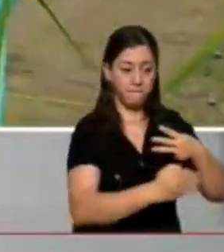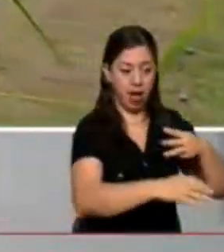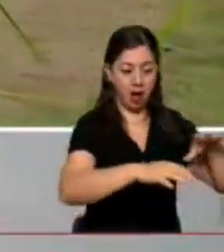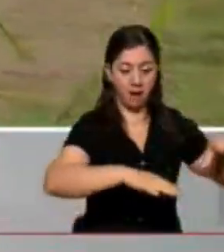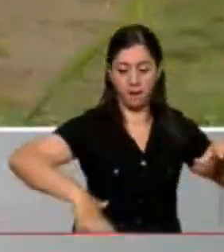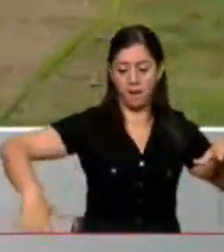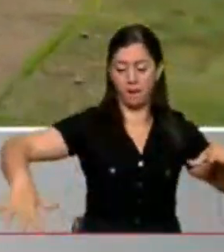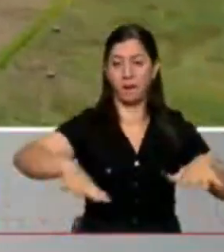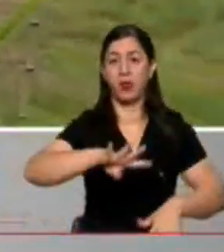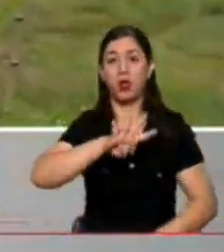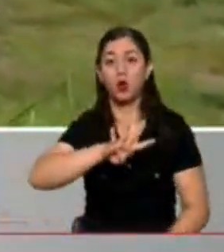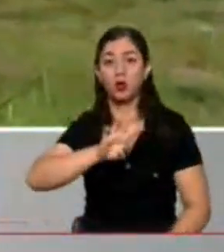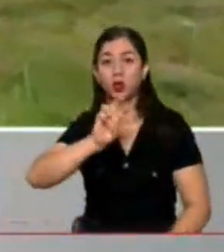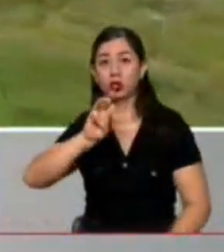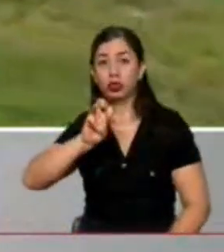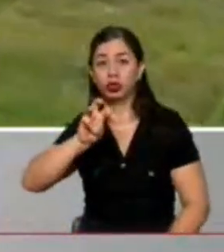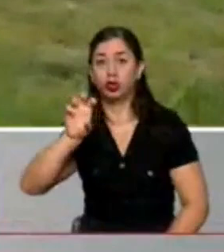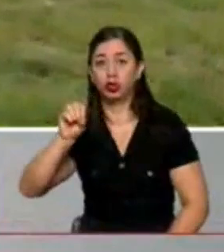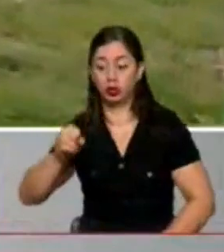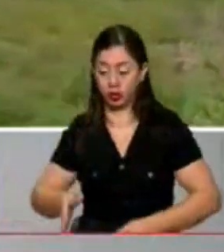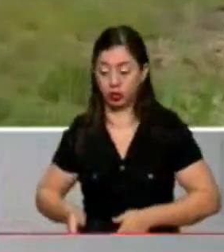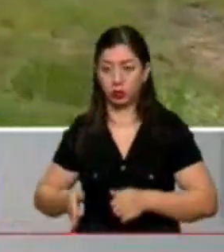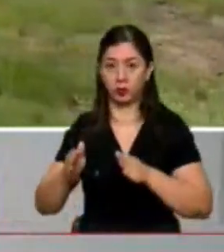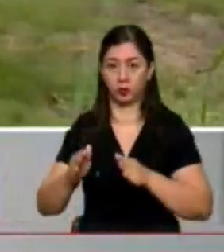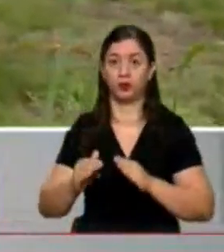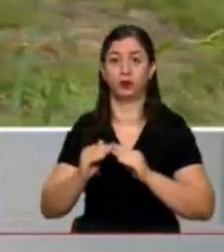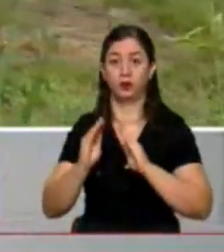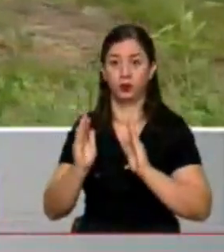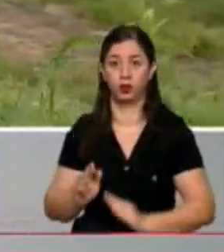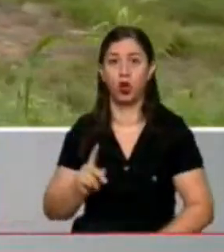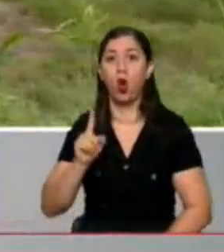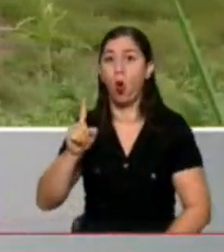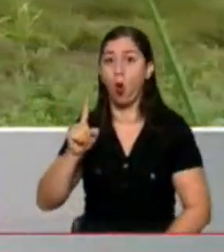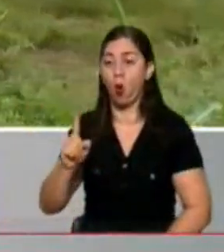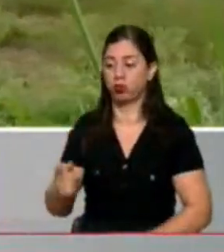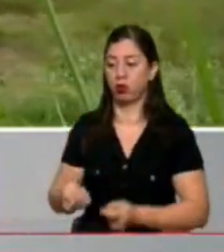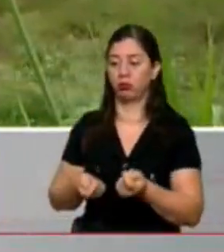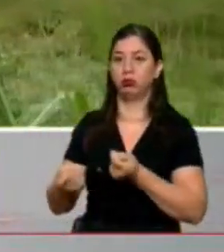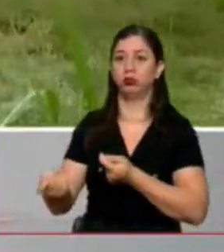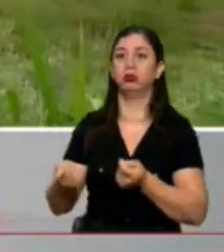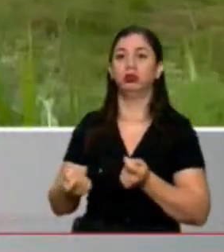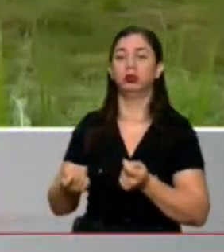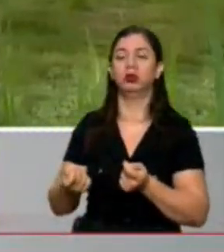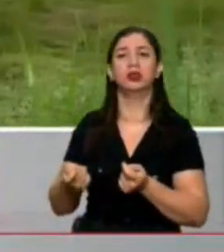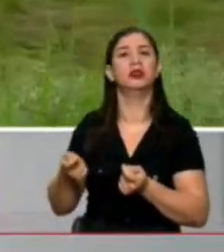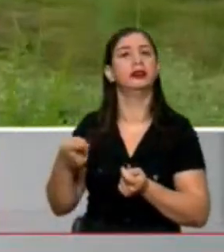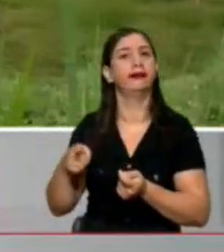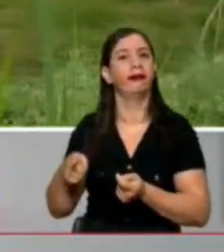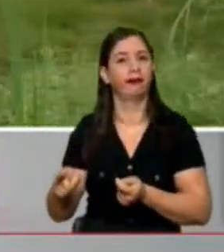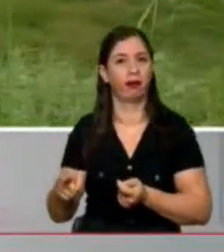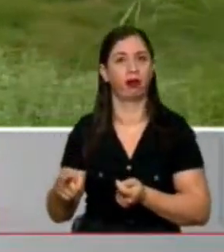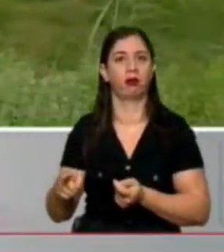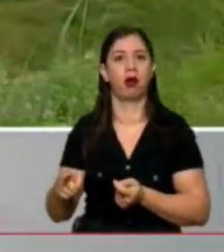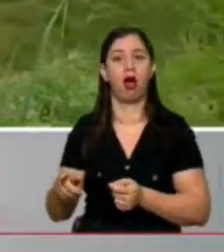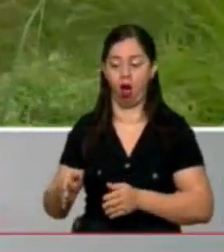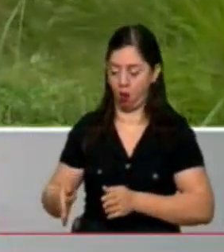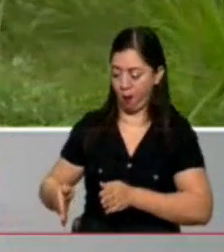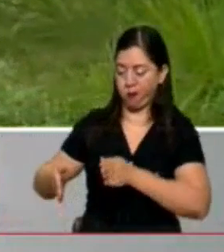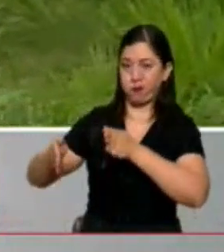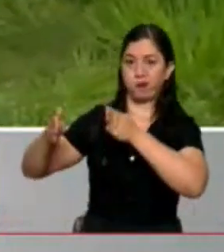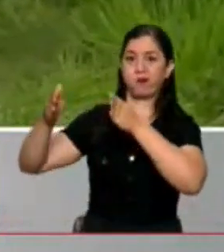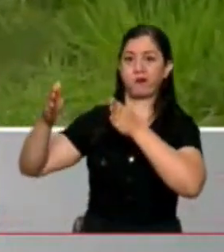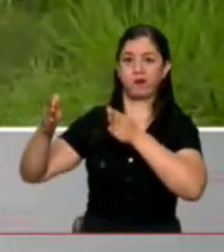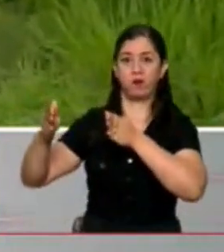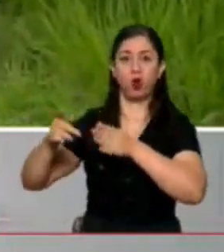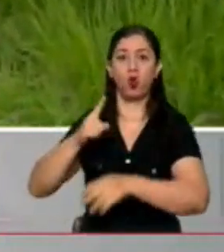desarrollarían 480 unidades habitacionales, solo una alcanzó el punto de equilibrio. Esto significa que uno de los conjuntos